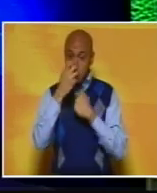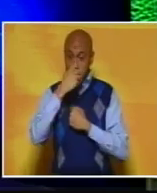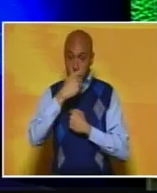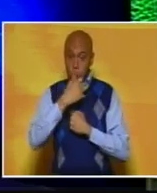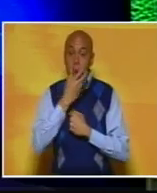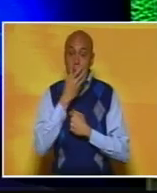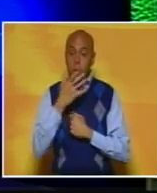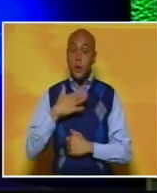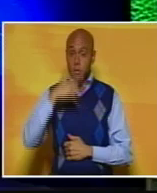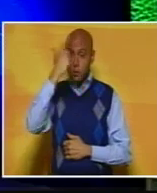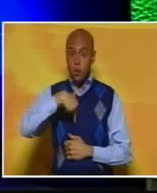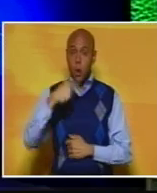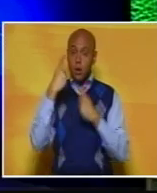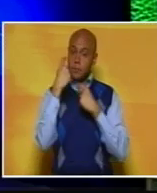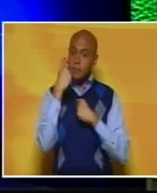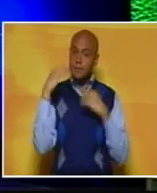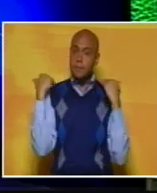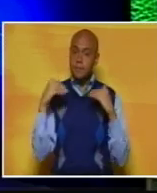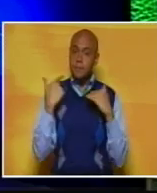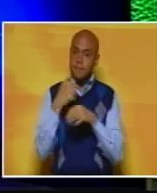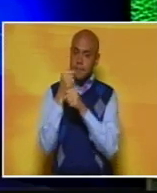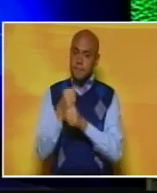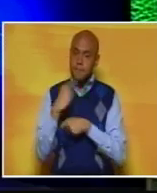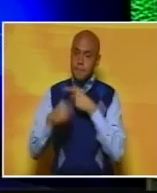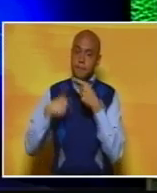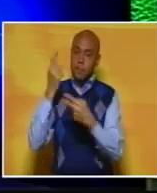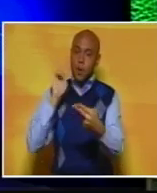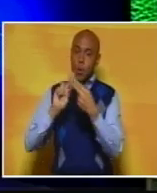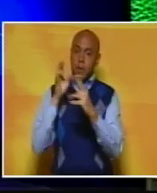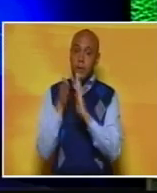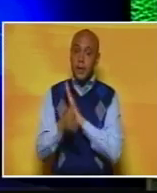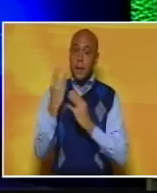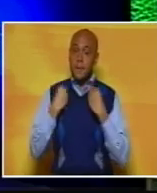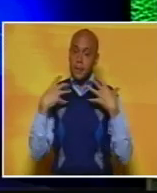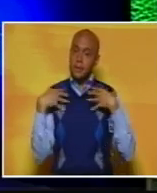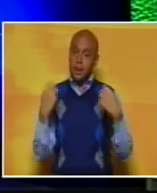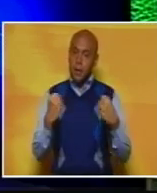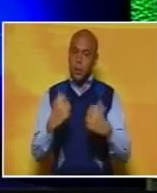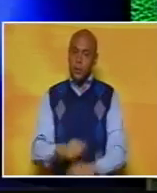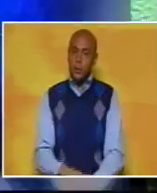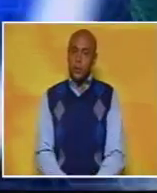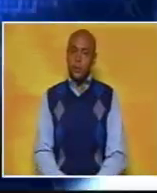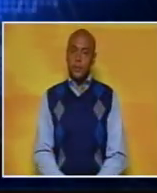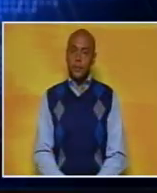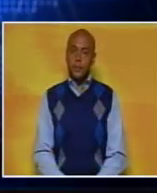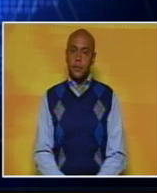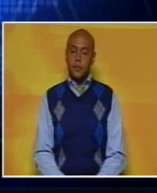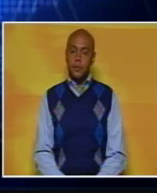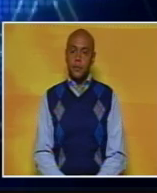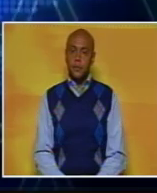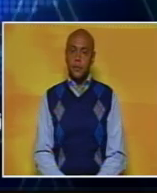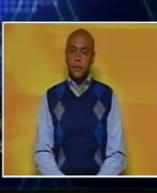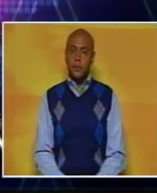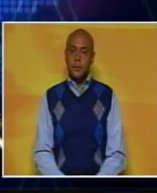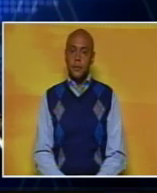boca. Soy Estefanía Giambalvo y los espero en una próxima entrega de Vida y Salud.